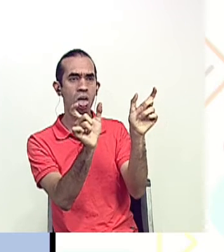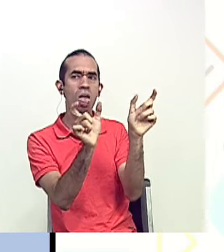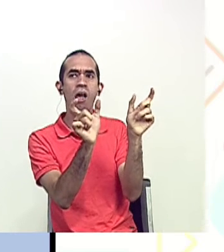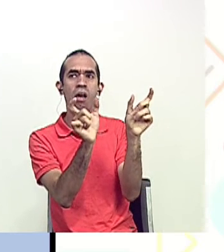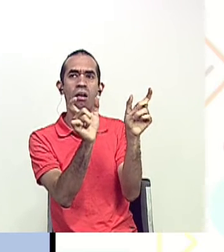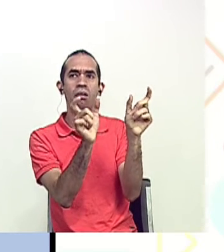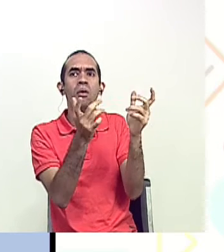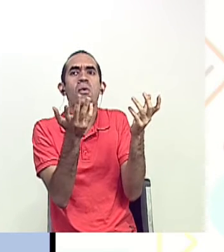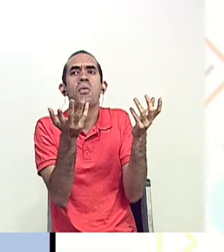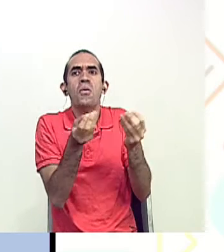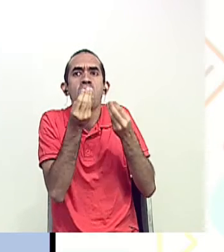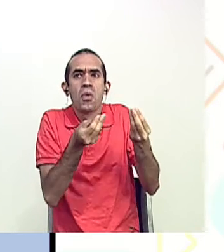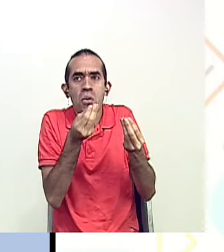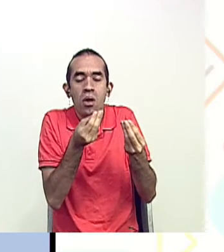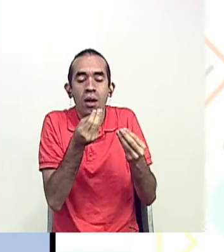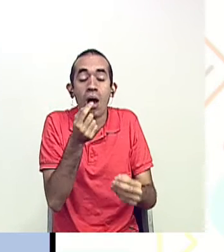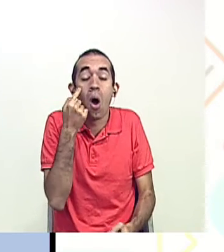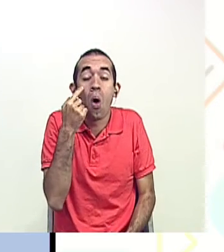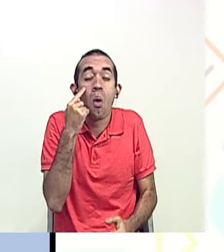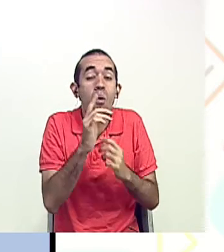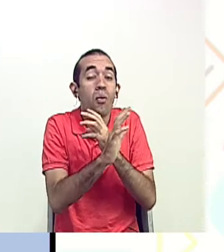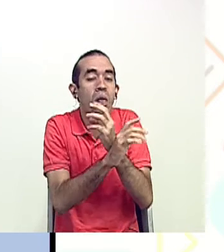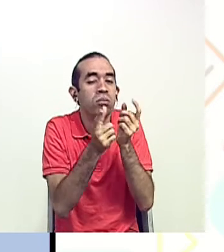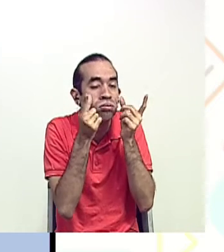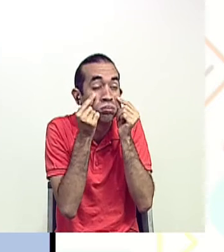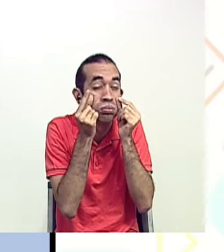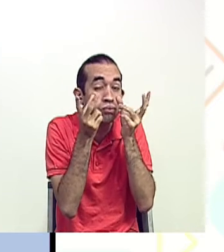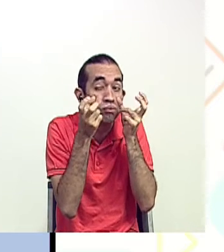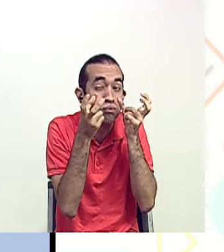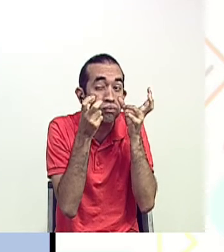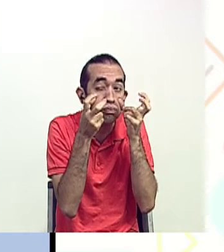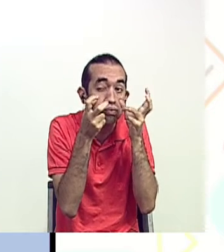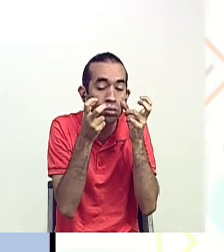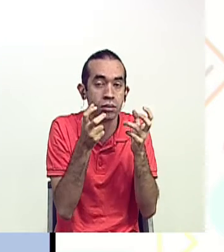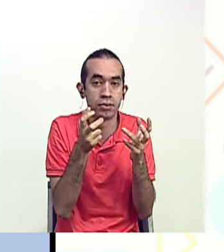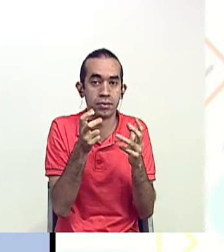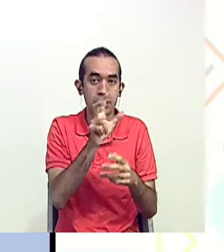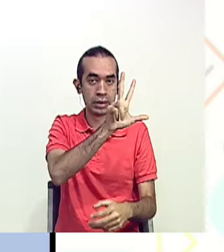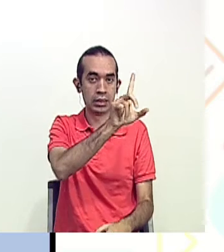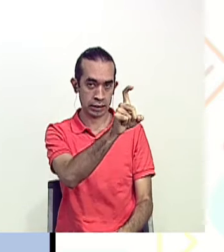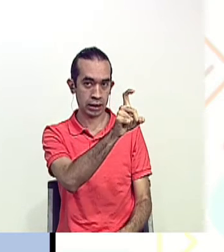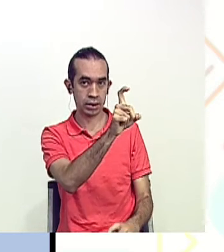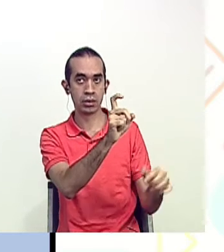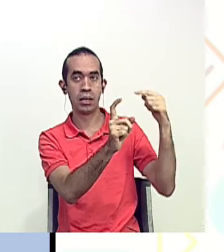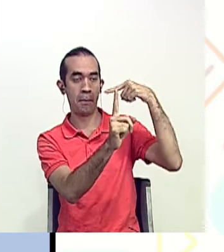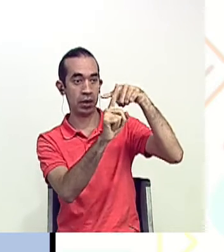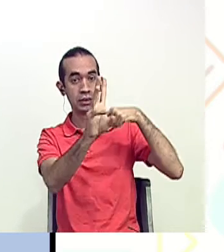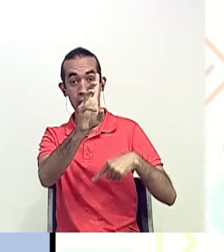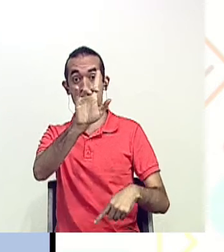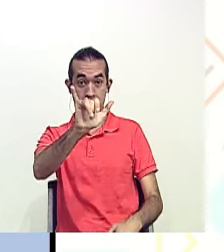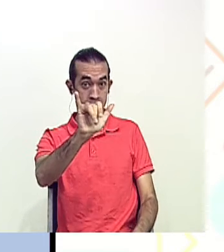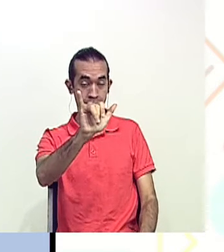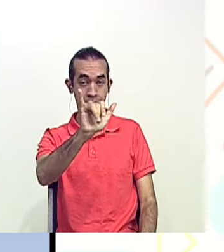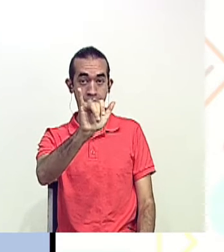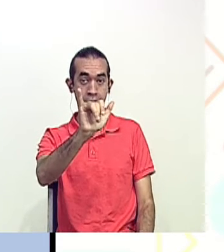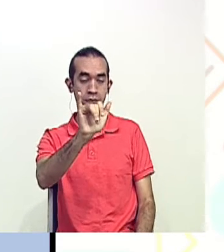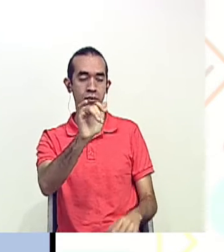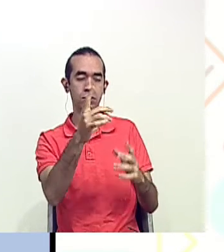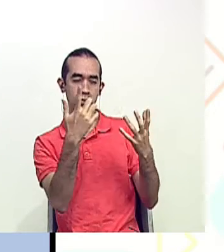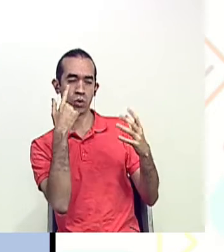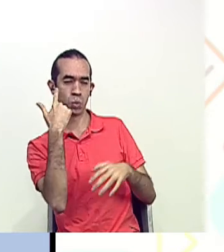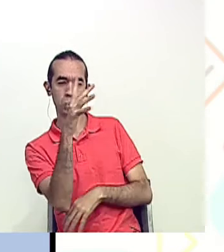observamos detenidamente, podemos ver que tanto la expresión 3x como 6y tienen en